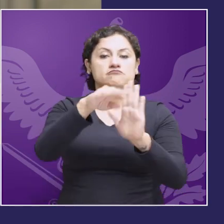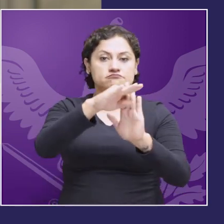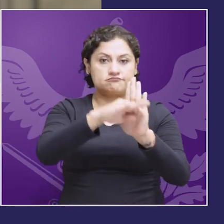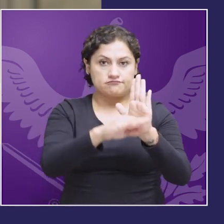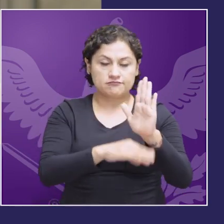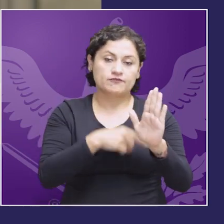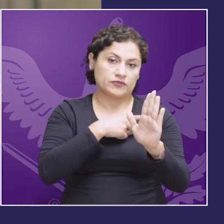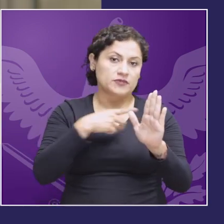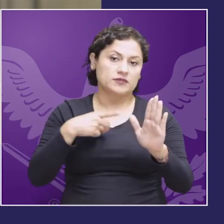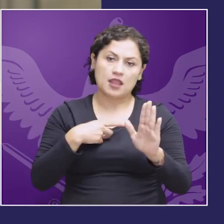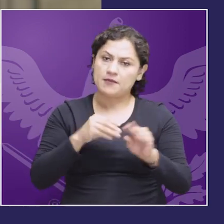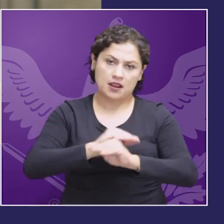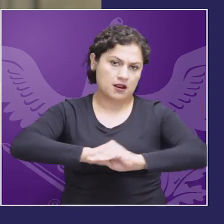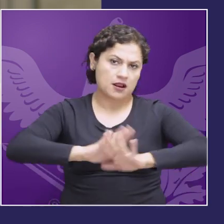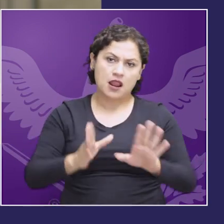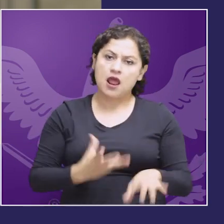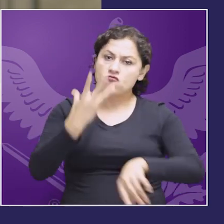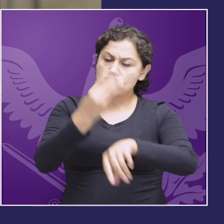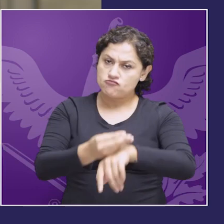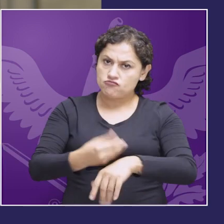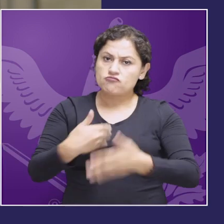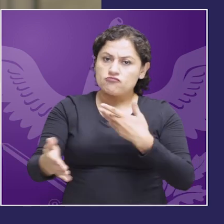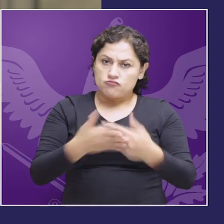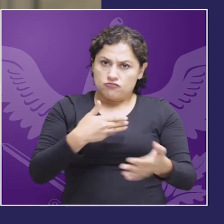guía, por supuesto, tiene que ser